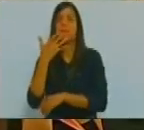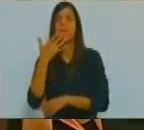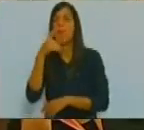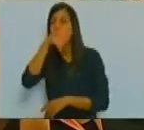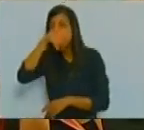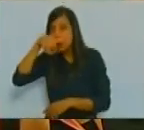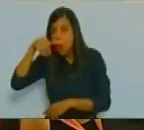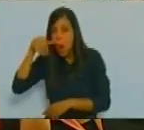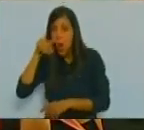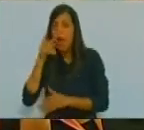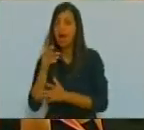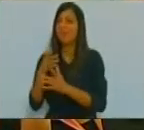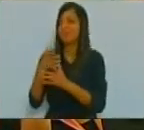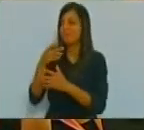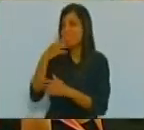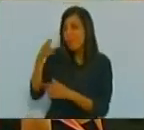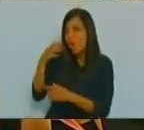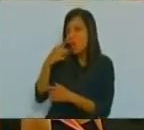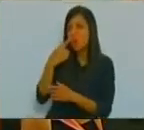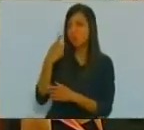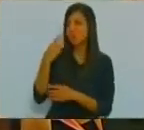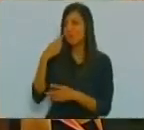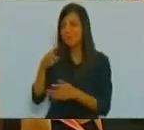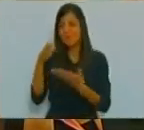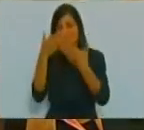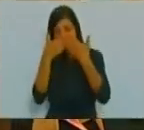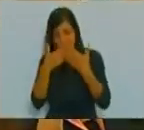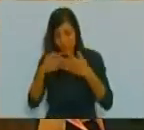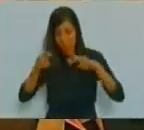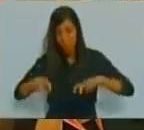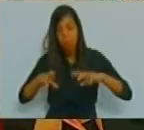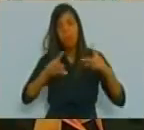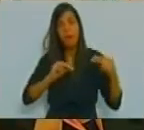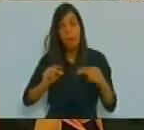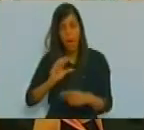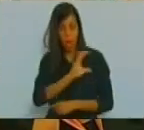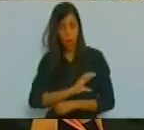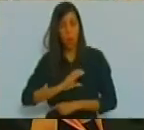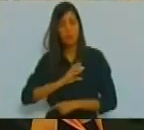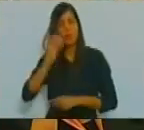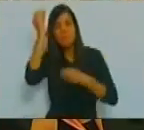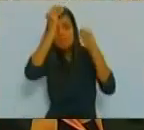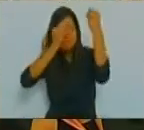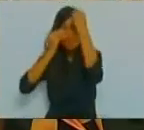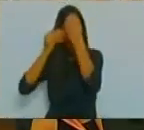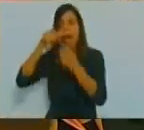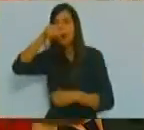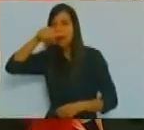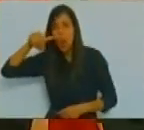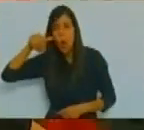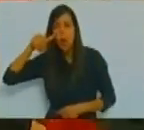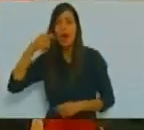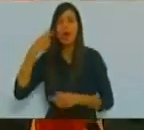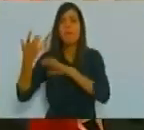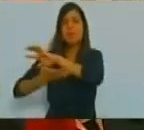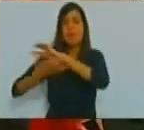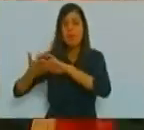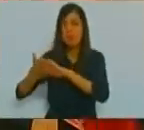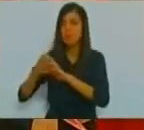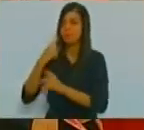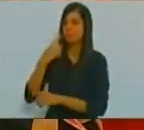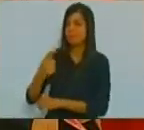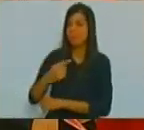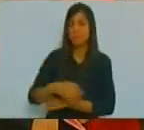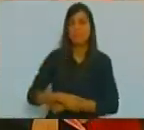ilegales nosotros venimos observando como el enemigo que